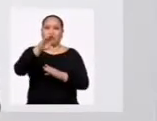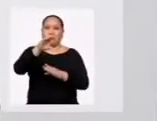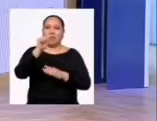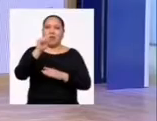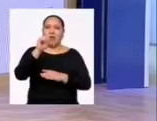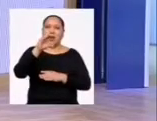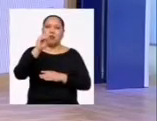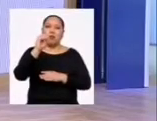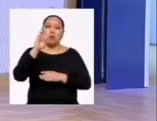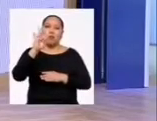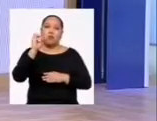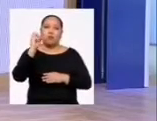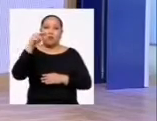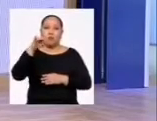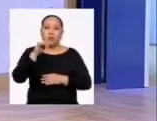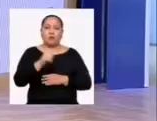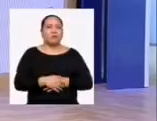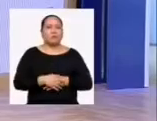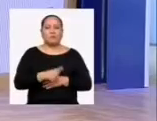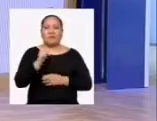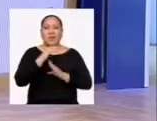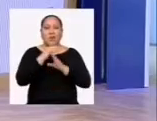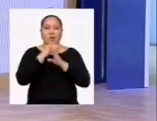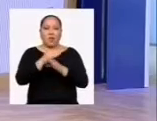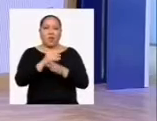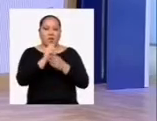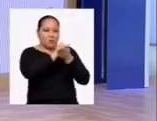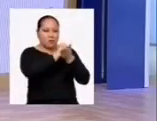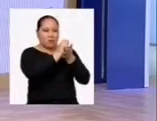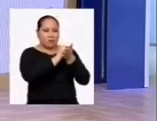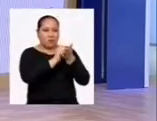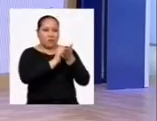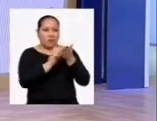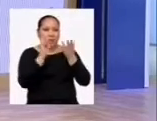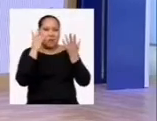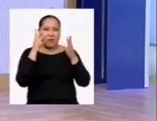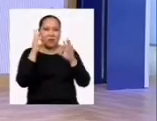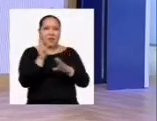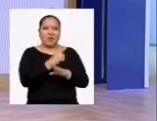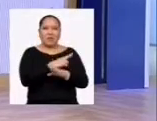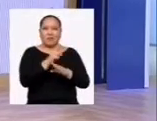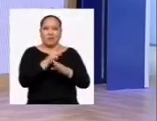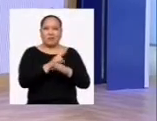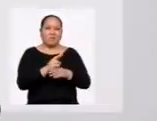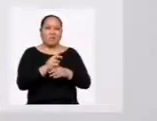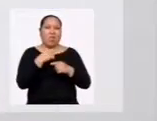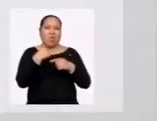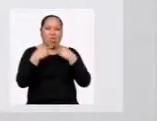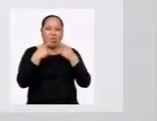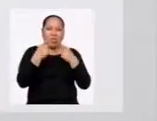cacofonía. Hay que evitar que nuestros textos se conviertan en trabalenguas al momento de